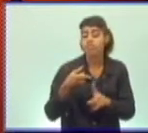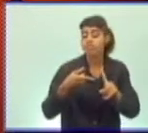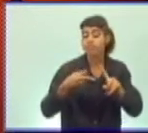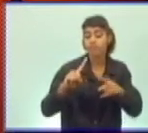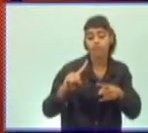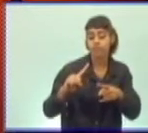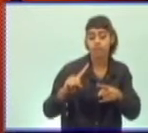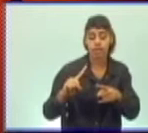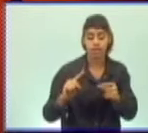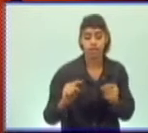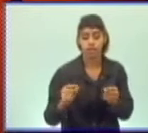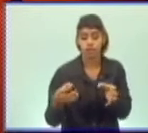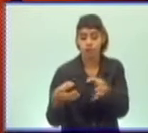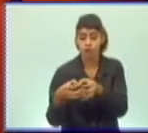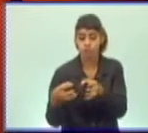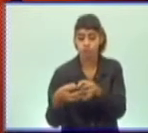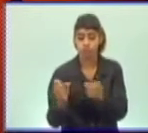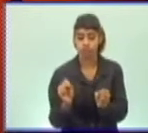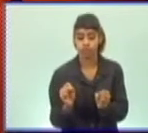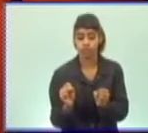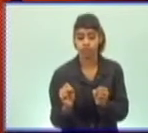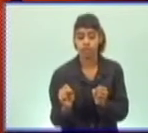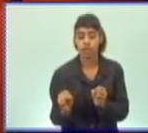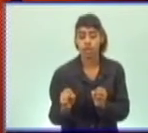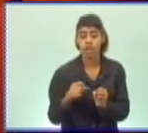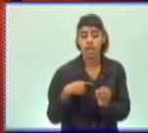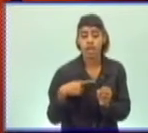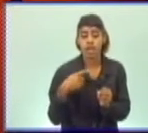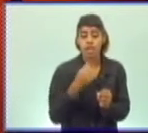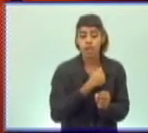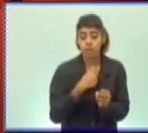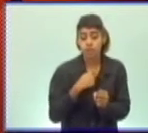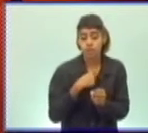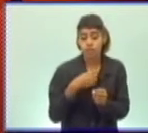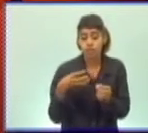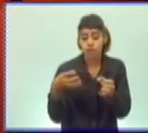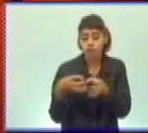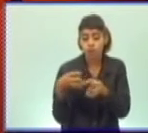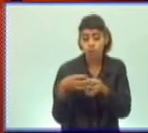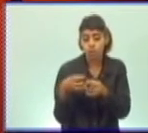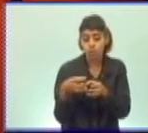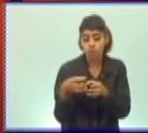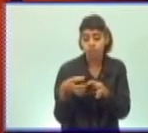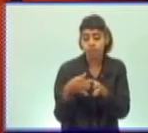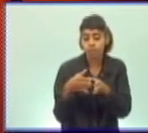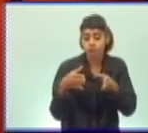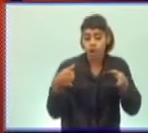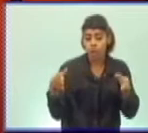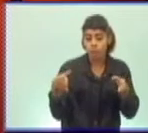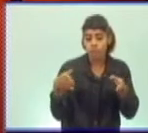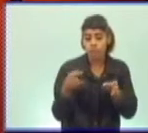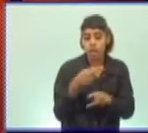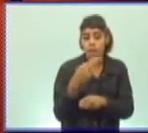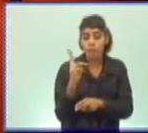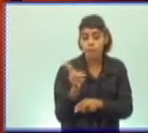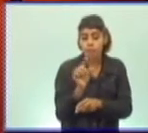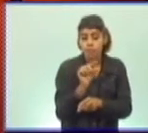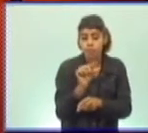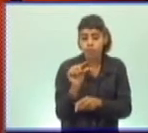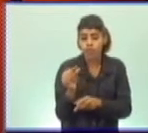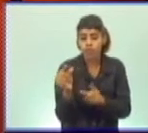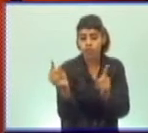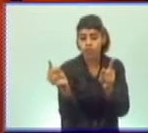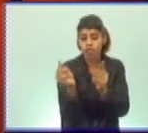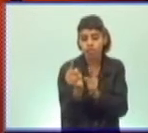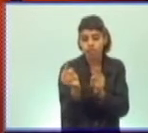Es decir, las propiedades que en un grupo aumentan, en el periodo disminuyen. Y viceversa, pero siempre teniendo en cuenta que estas